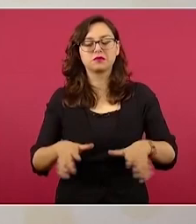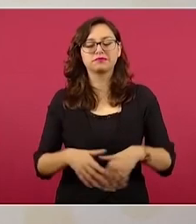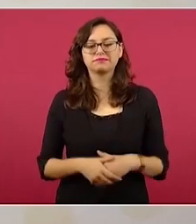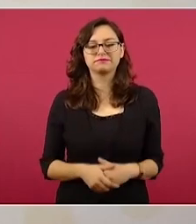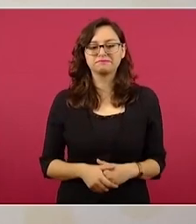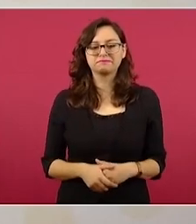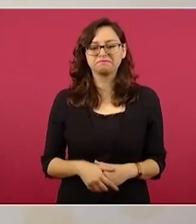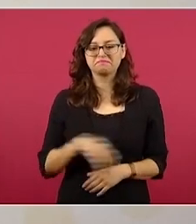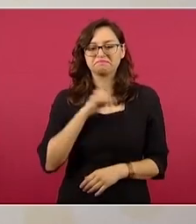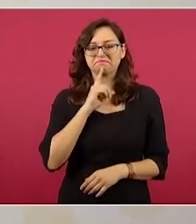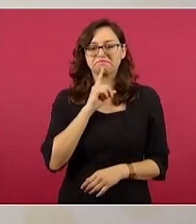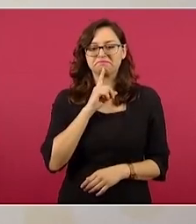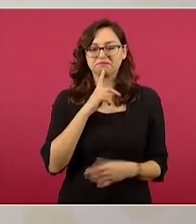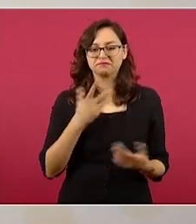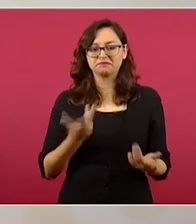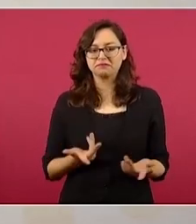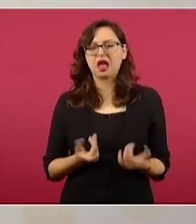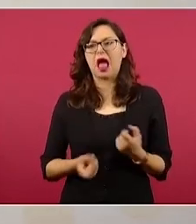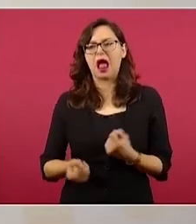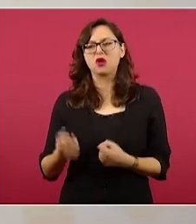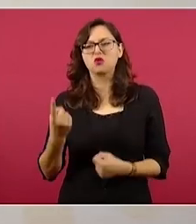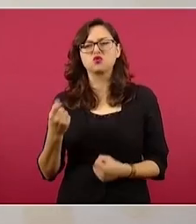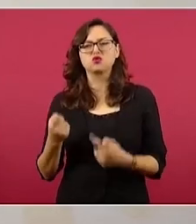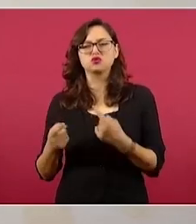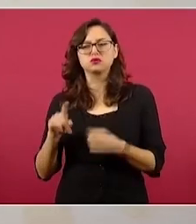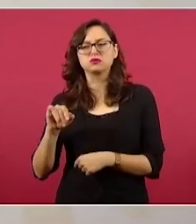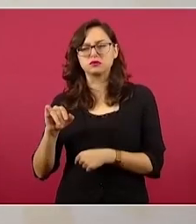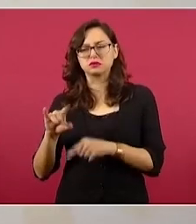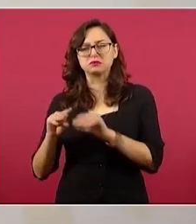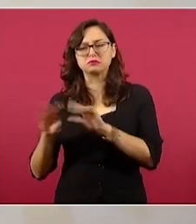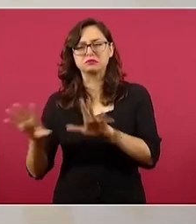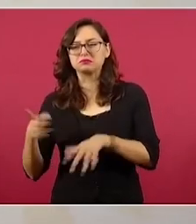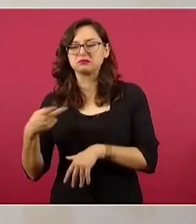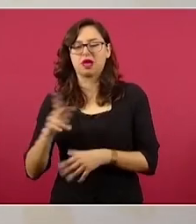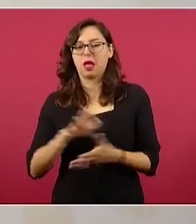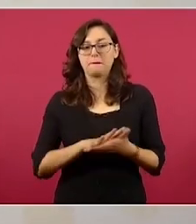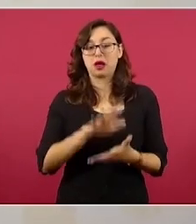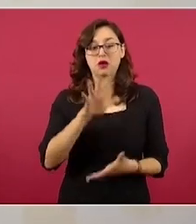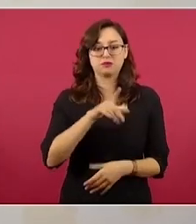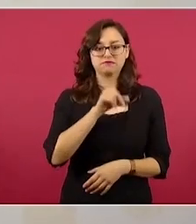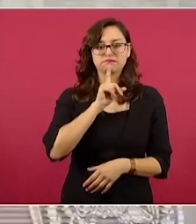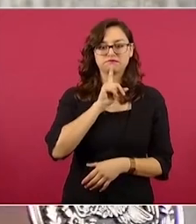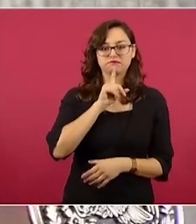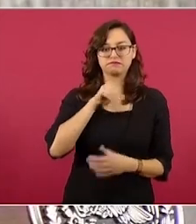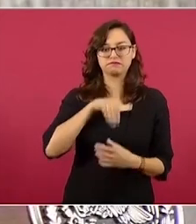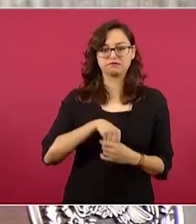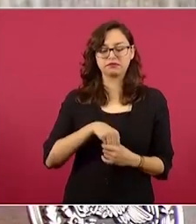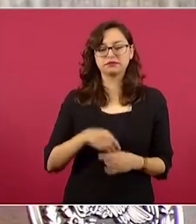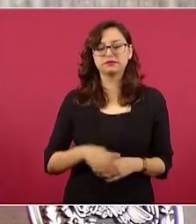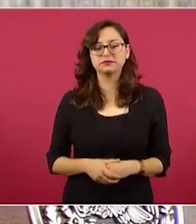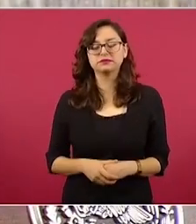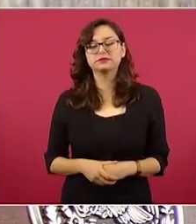electrónicos convencionales. Pero durante el tiempo que Evo